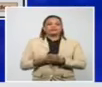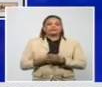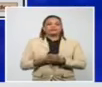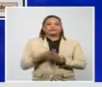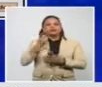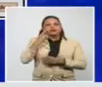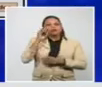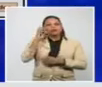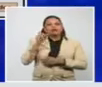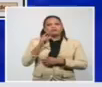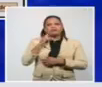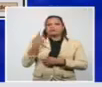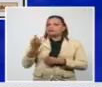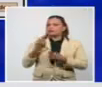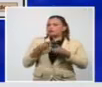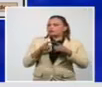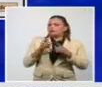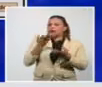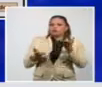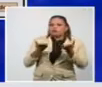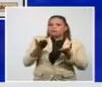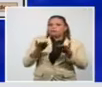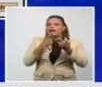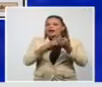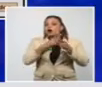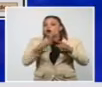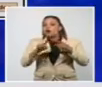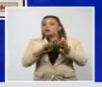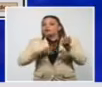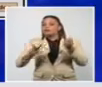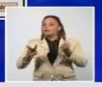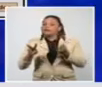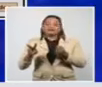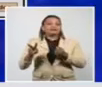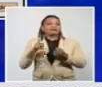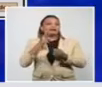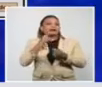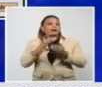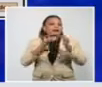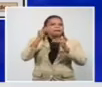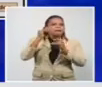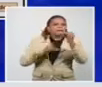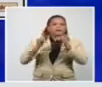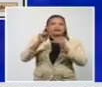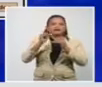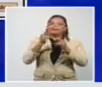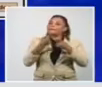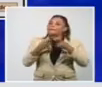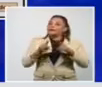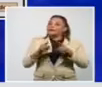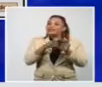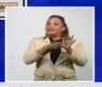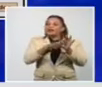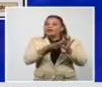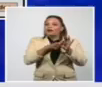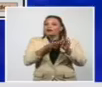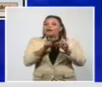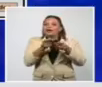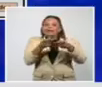bueno, pero hay otras provincias con más. Sí, pero es que para la población de la isla eso da una tasa de incidencia más